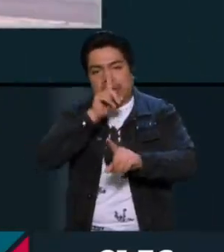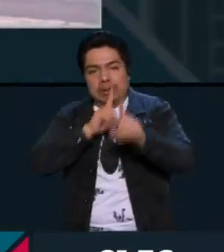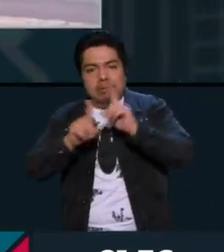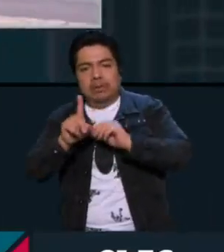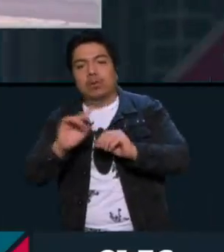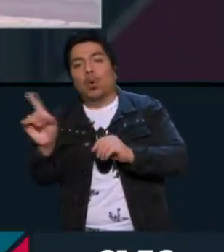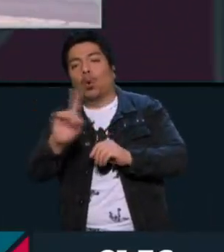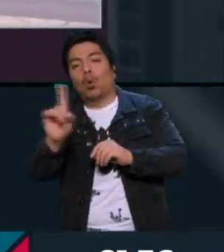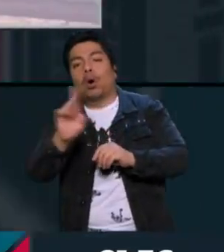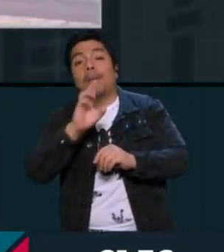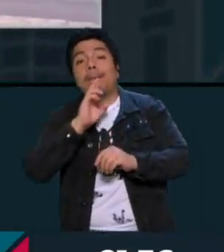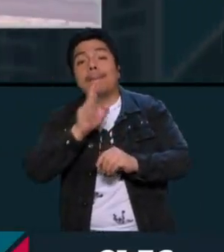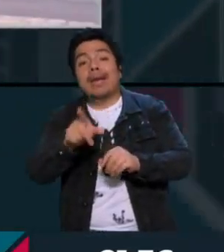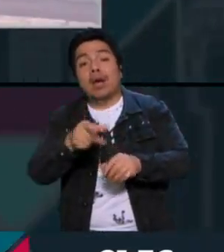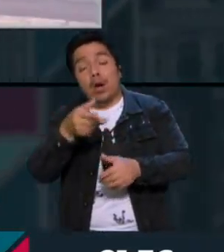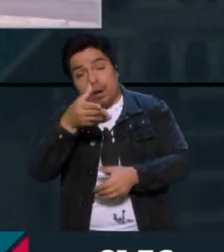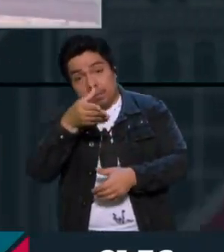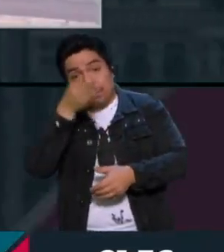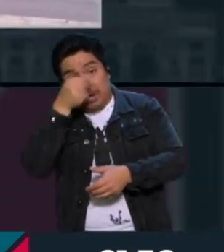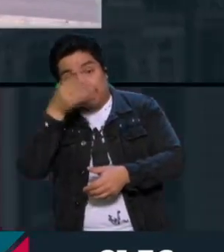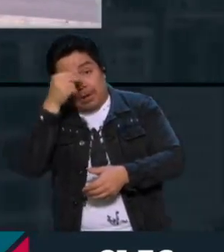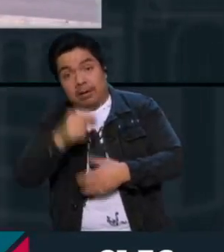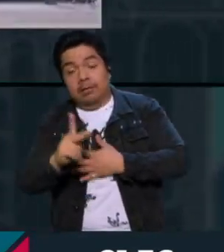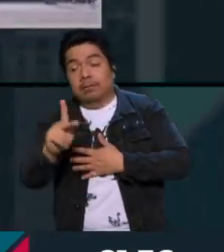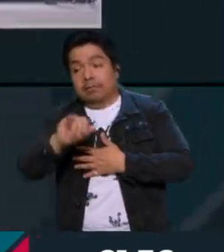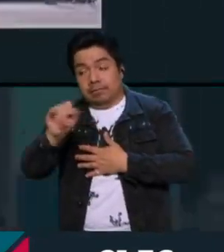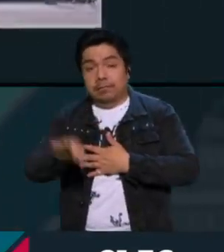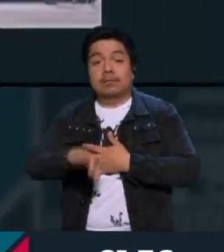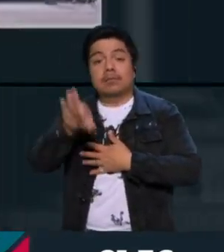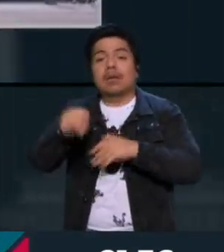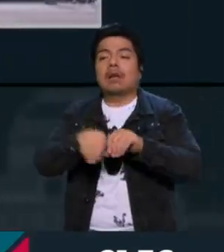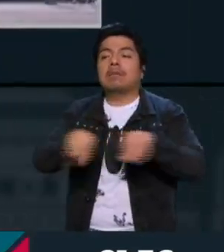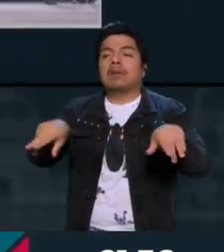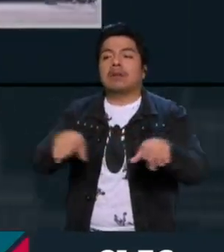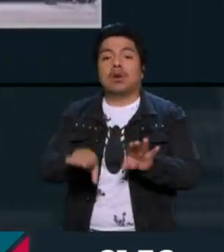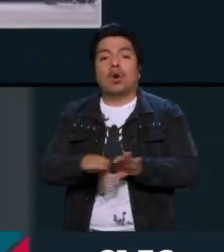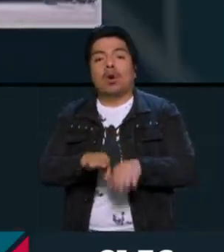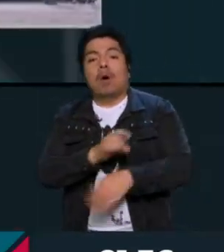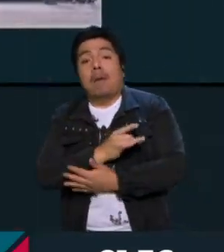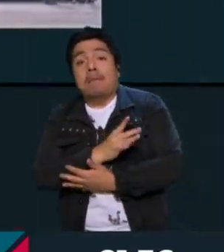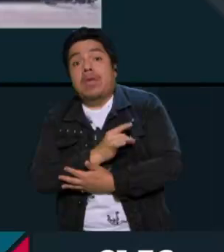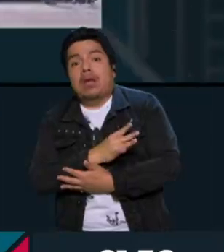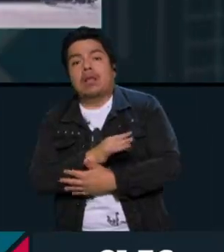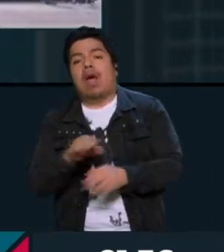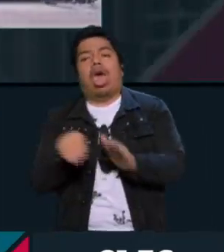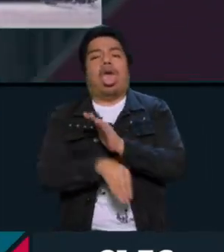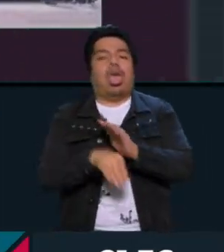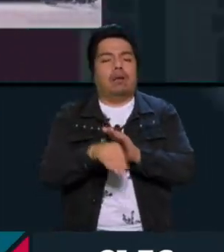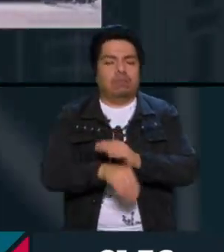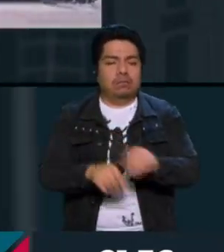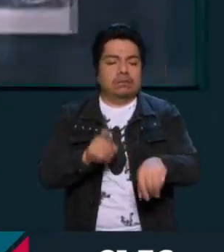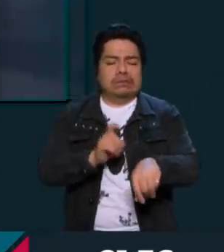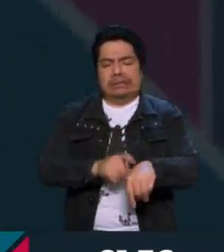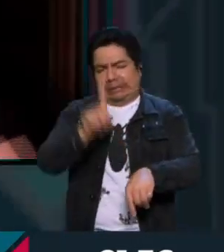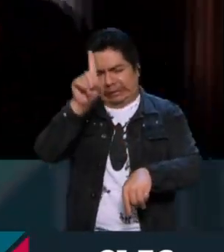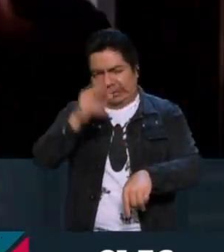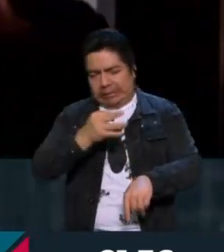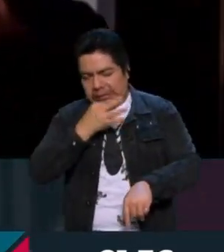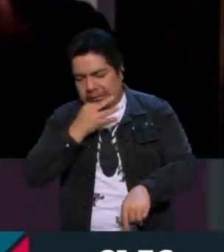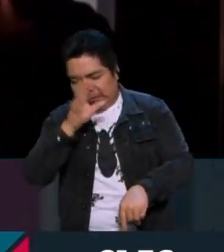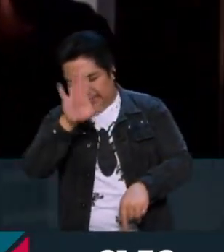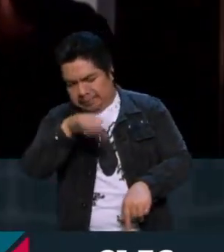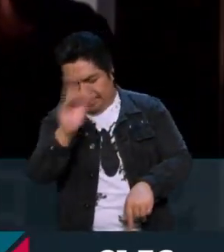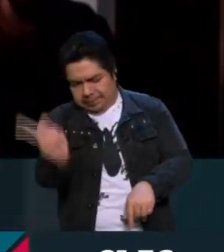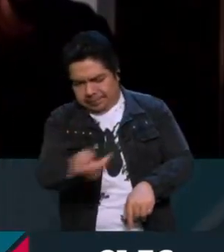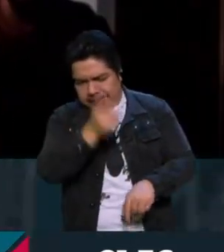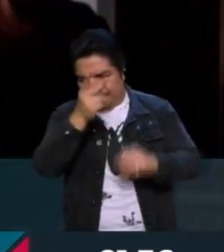que informarse de fondo de la reforma judicial, no esparcir miedo ni ser fatalistas. Ahora nos queda un minutito, pero me gustaría preguntarte